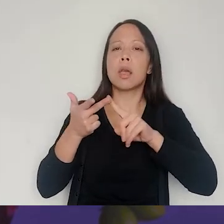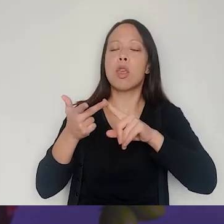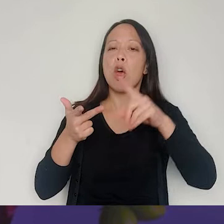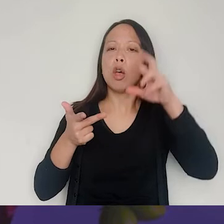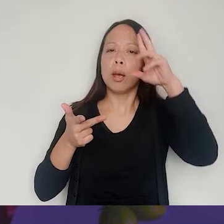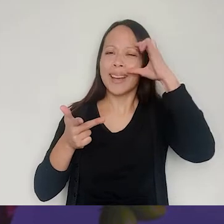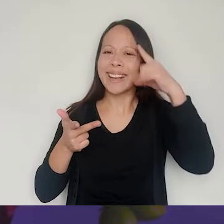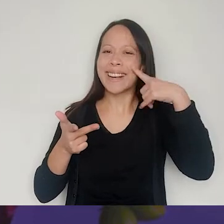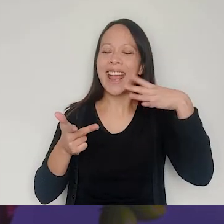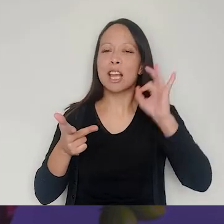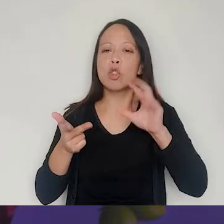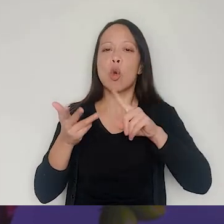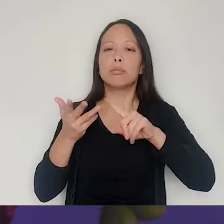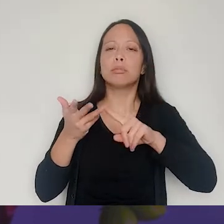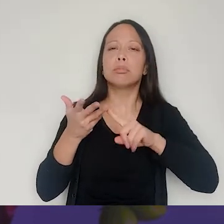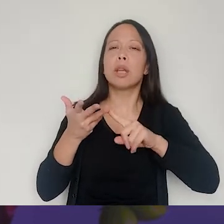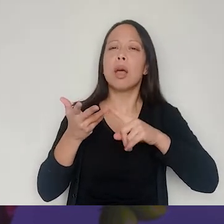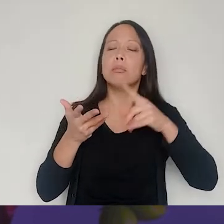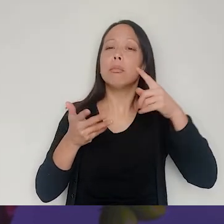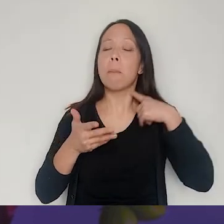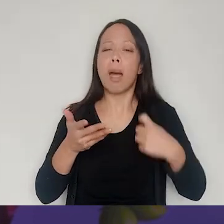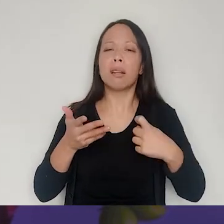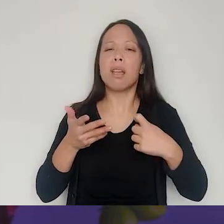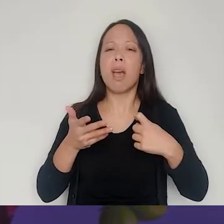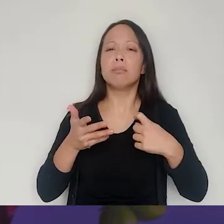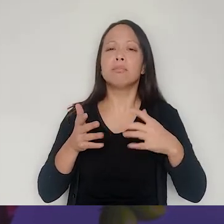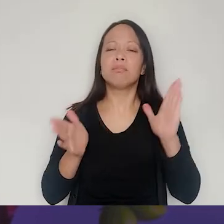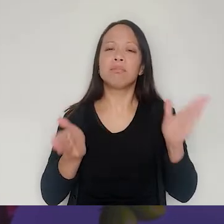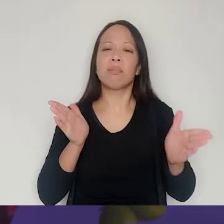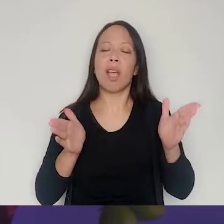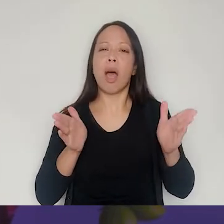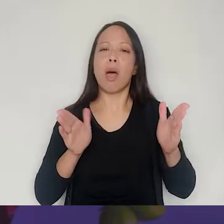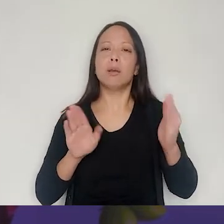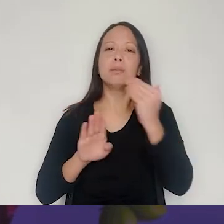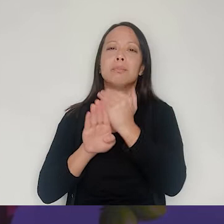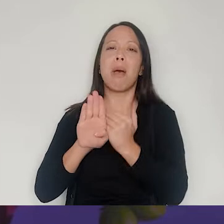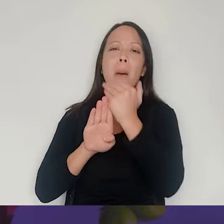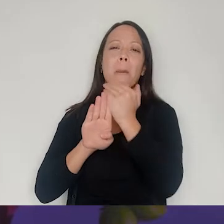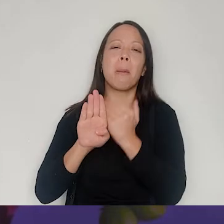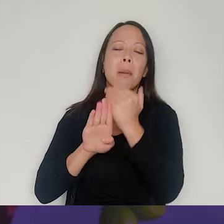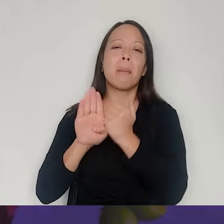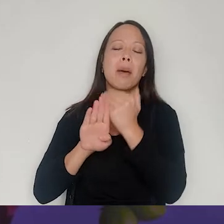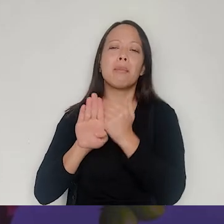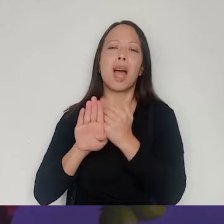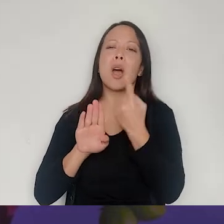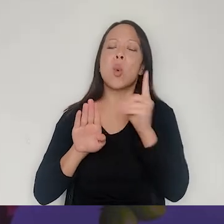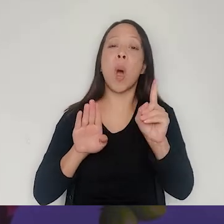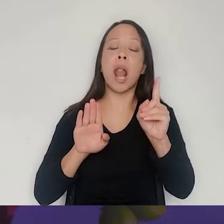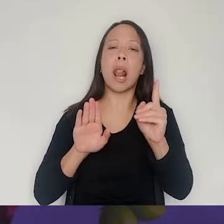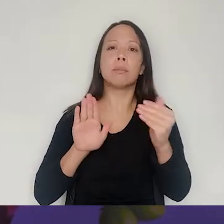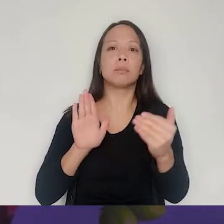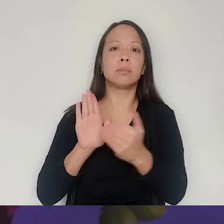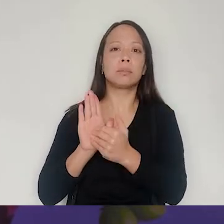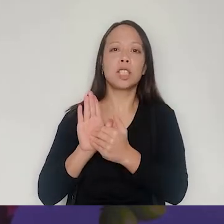63% tardó más de un año y que el promedio está en torno a los 8 años para obtener un diagnóstico, siendo una